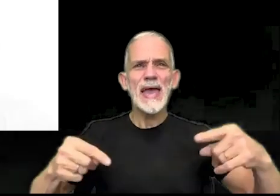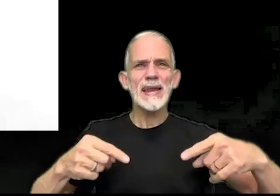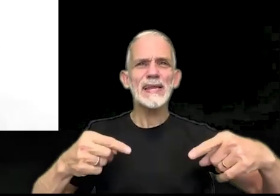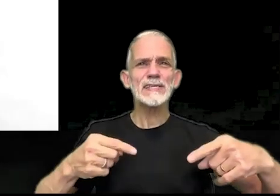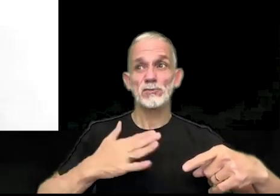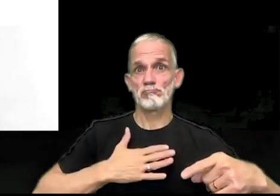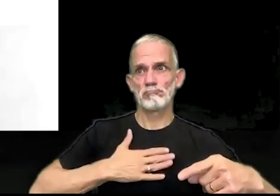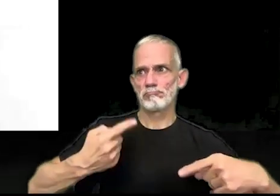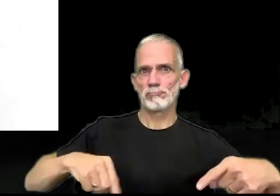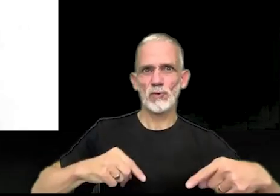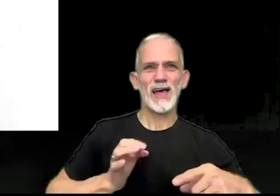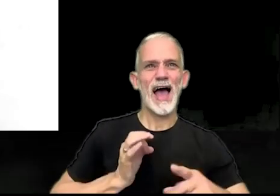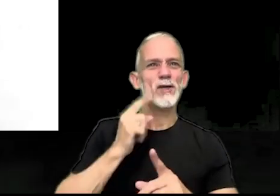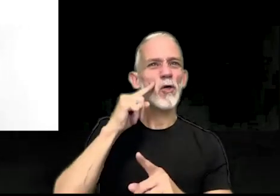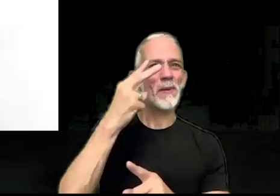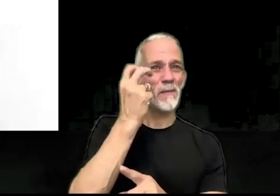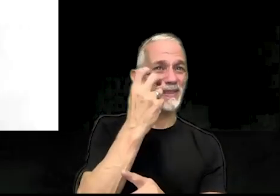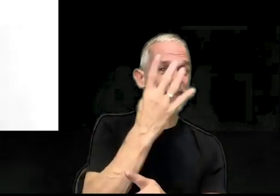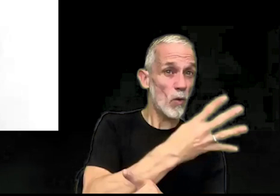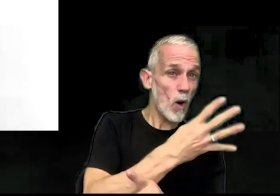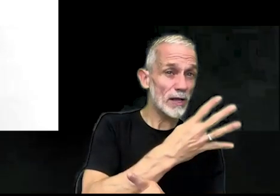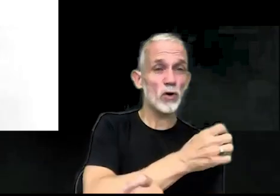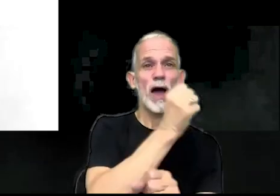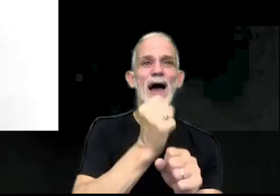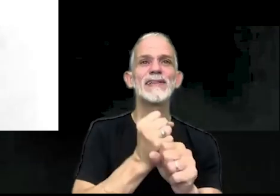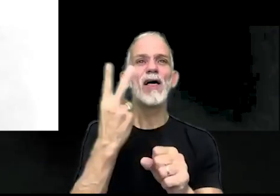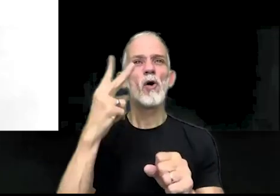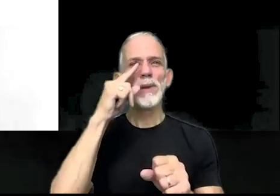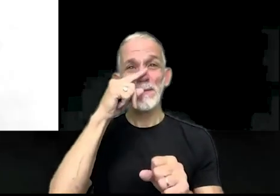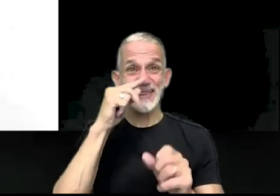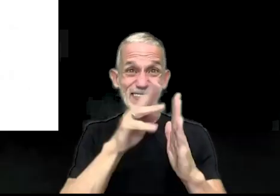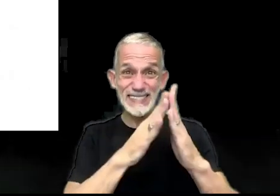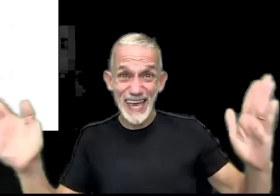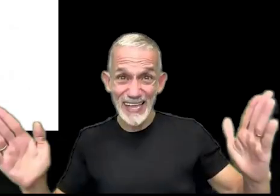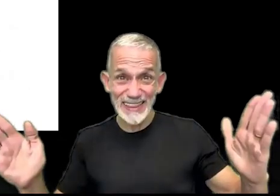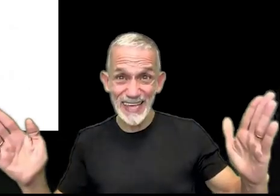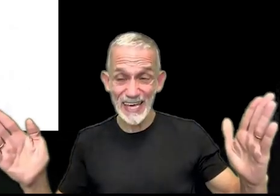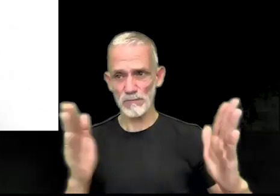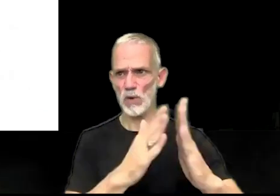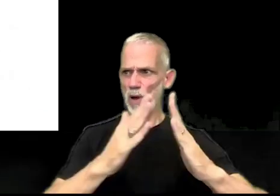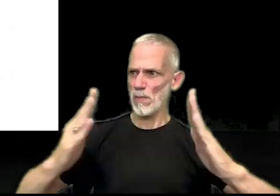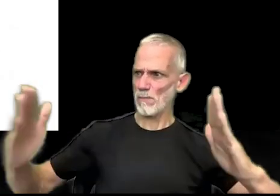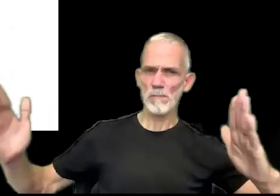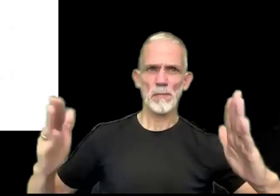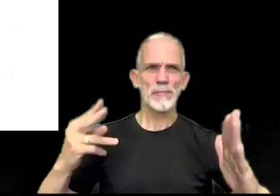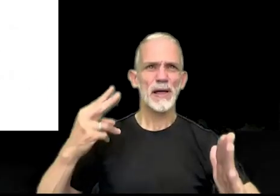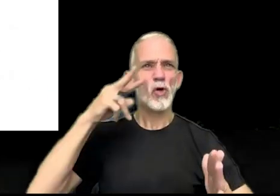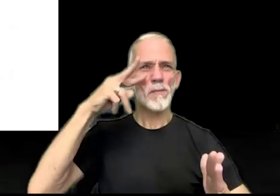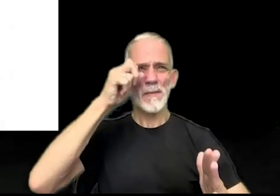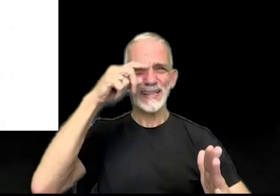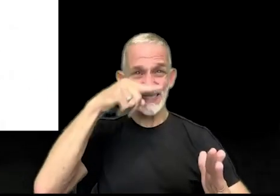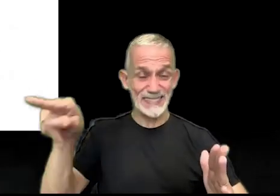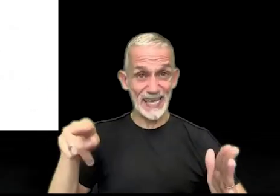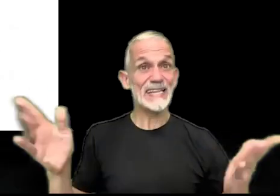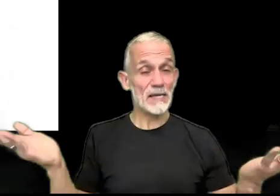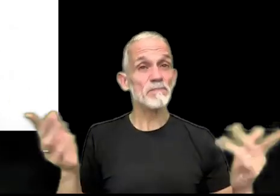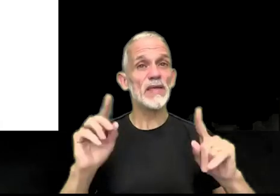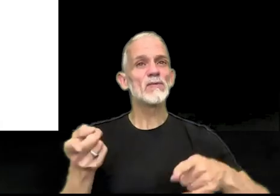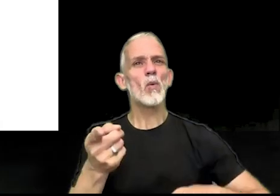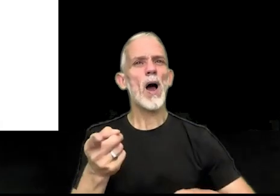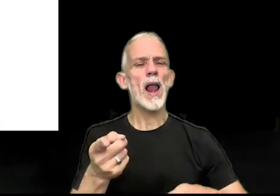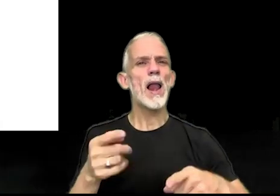y patrimonio del 2024 al 2027 inclusive, aunque hubieran